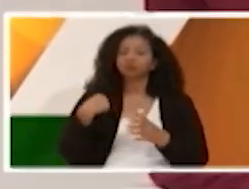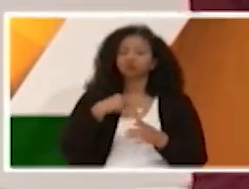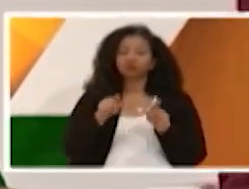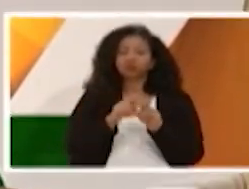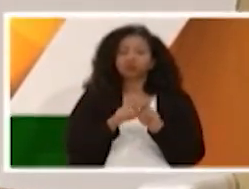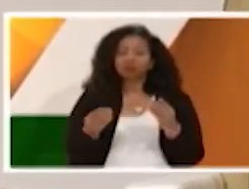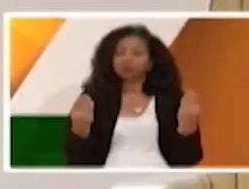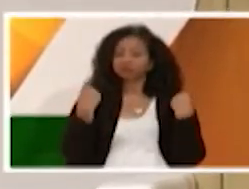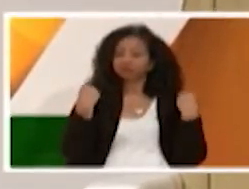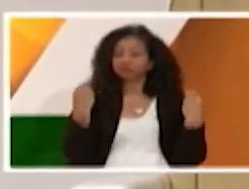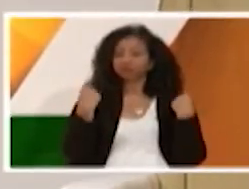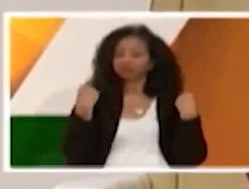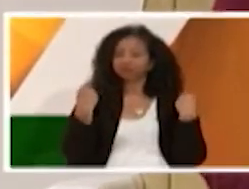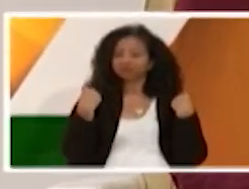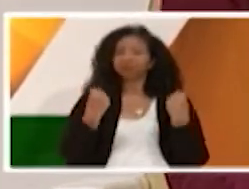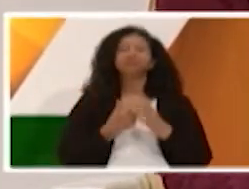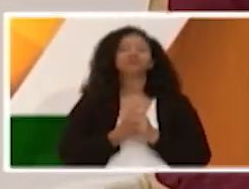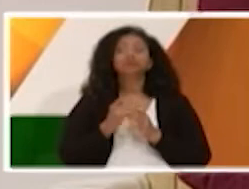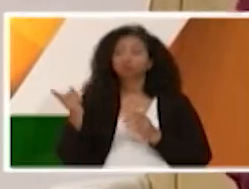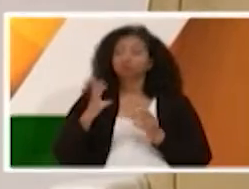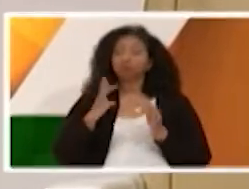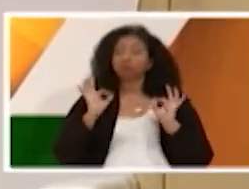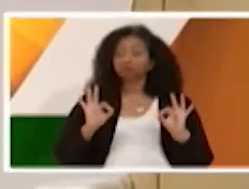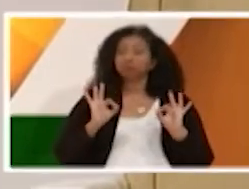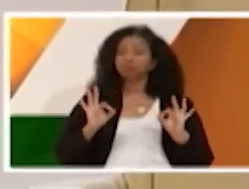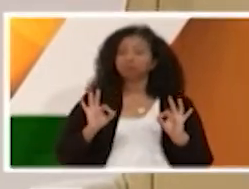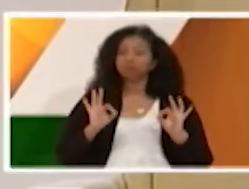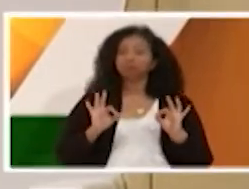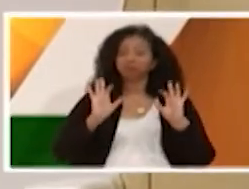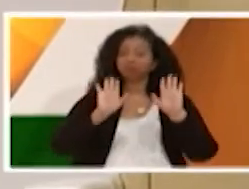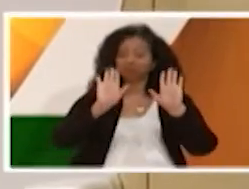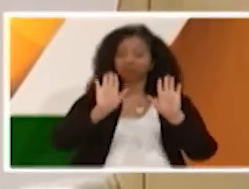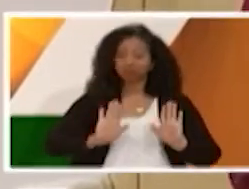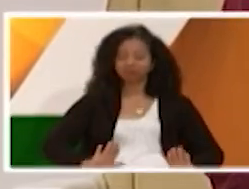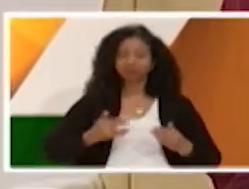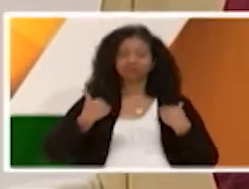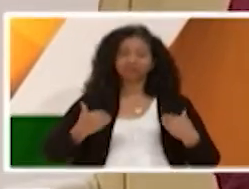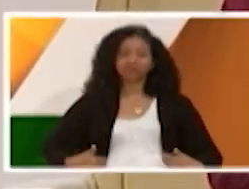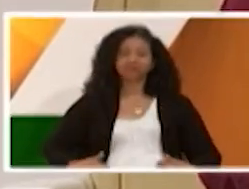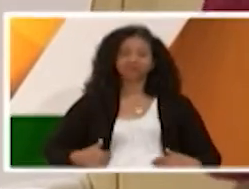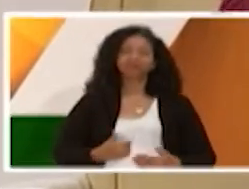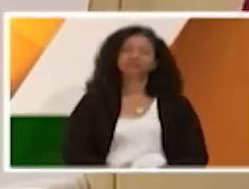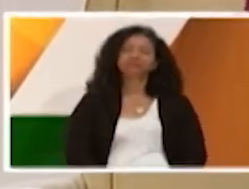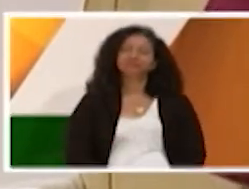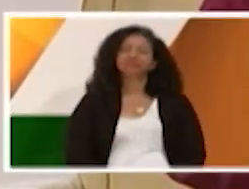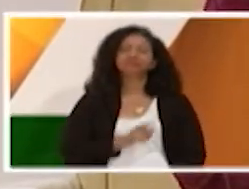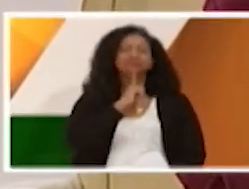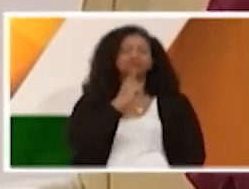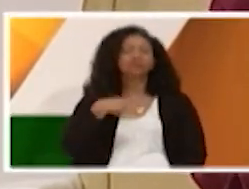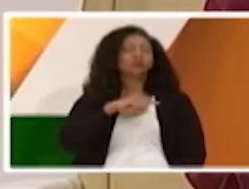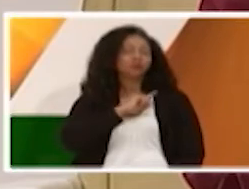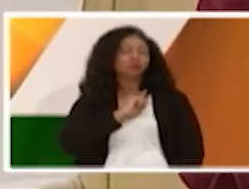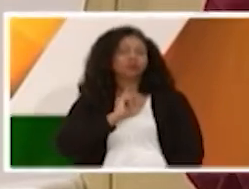Así es. Usted lo hace, usted se mantiene. Así, hay que mantenerse. Estaremos ahí